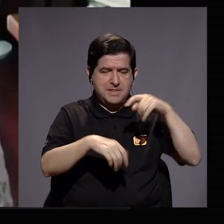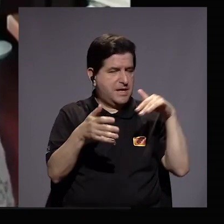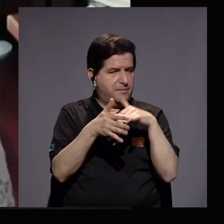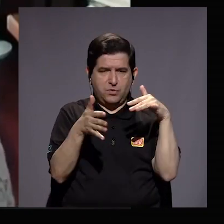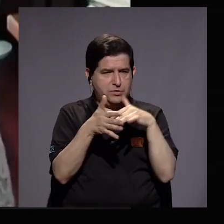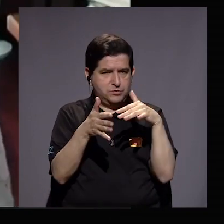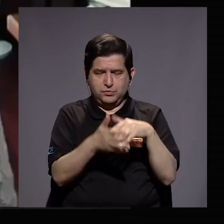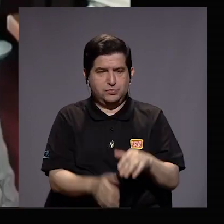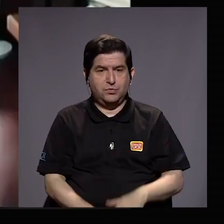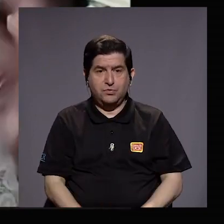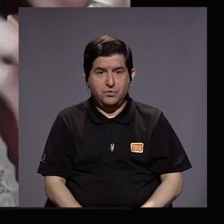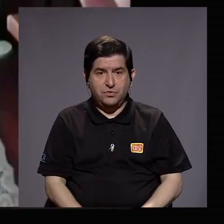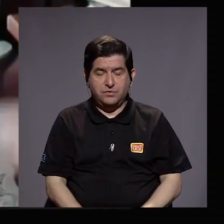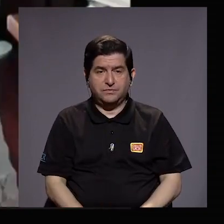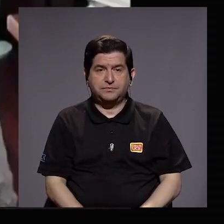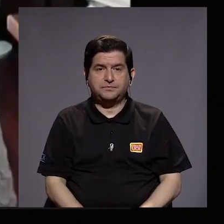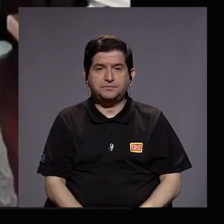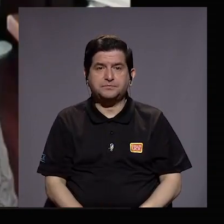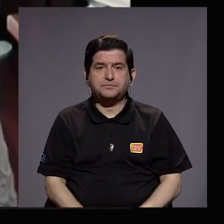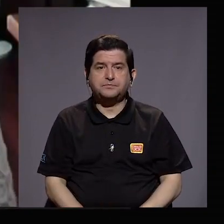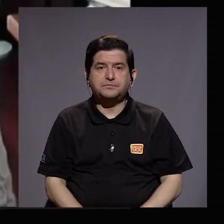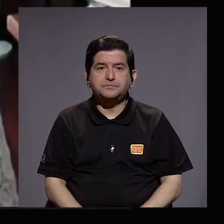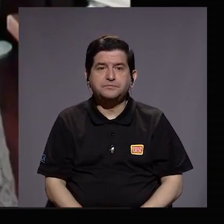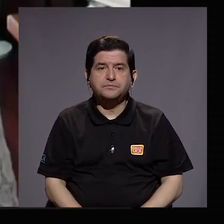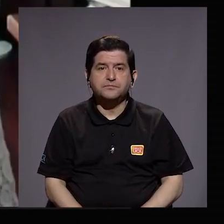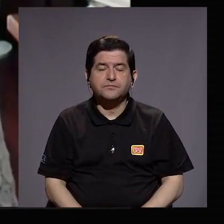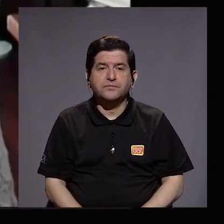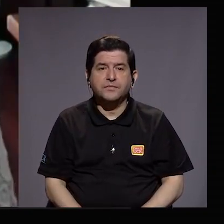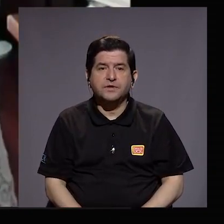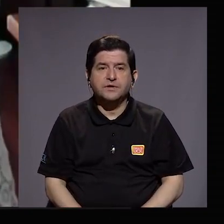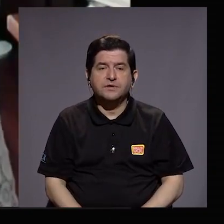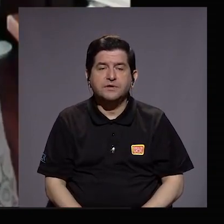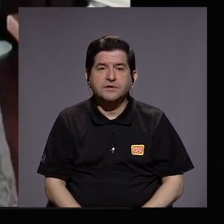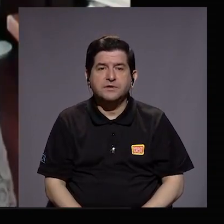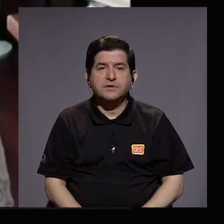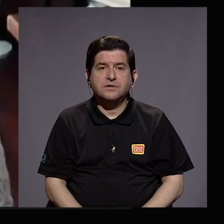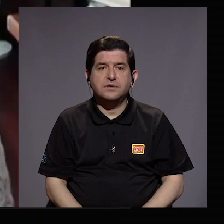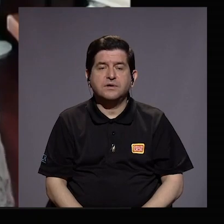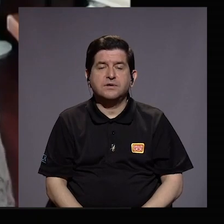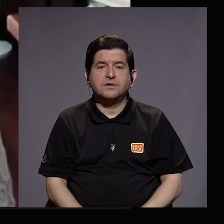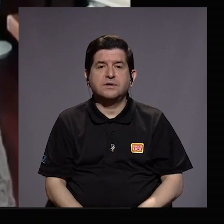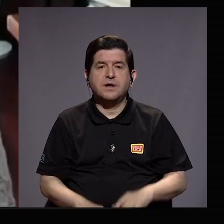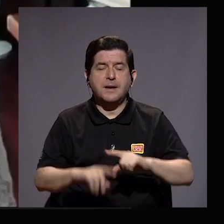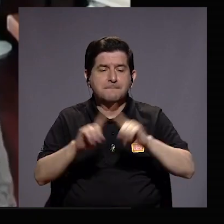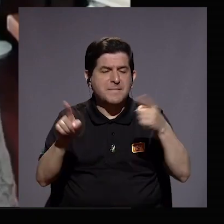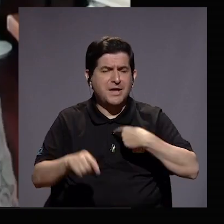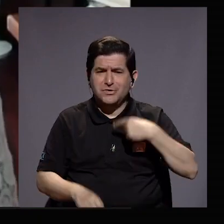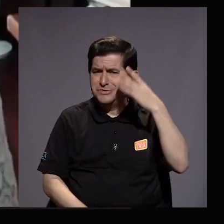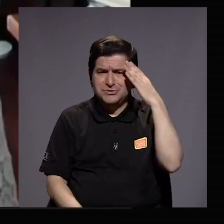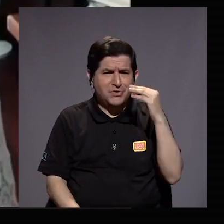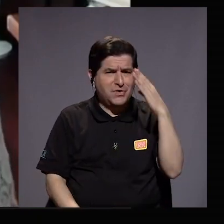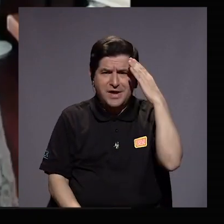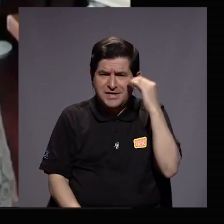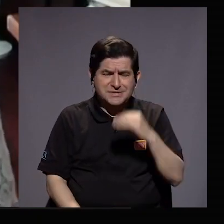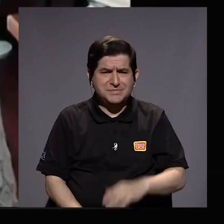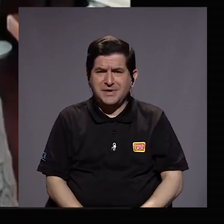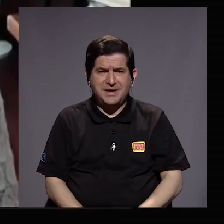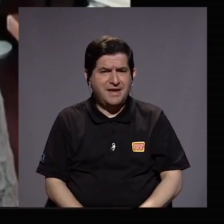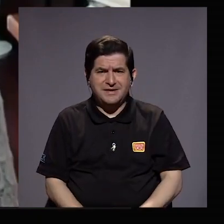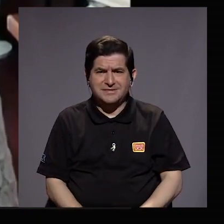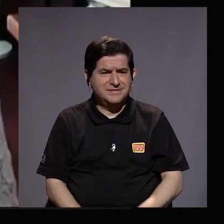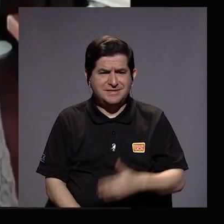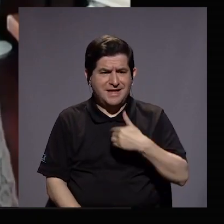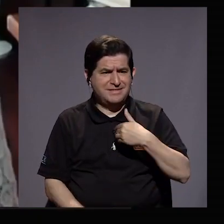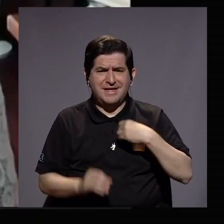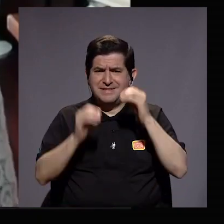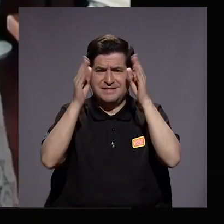que yo estudié. No sé si ya al pasar a la ciudad universitaria ya se andaría, pero no tuve la experiencia ni de